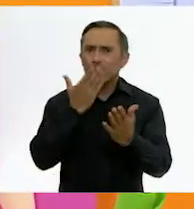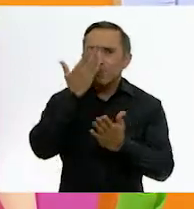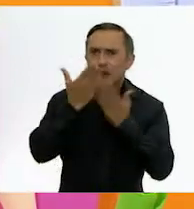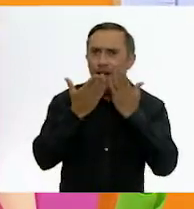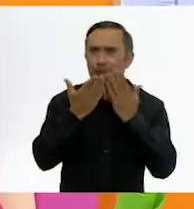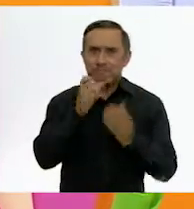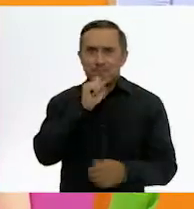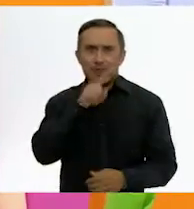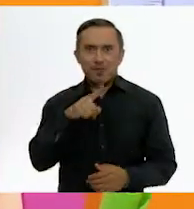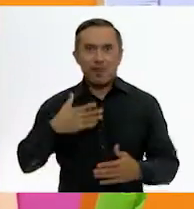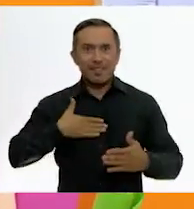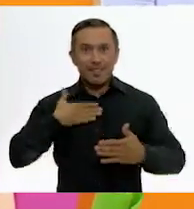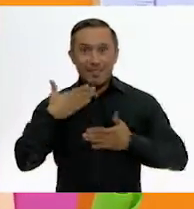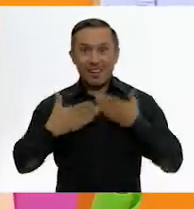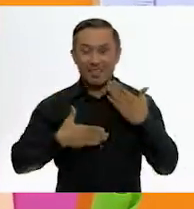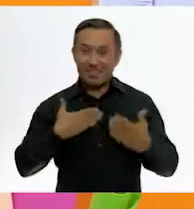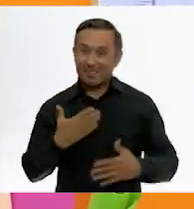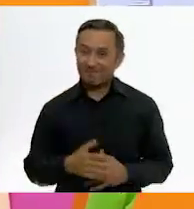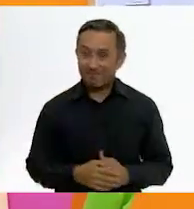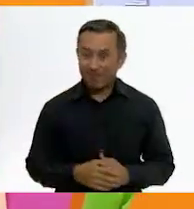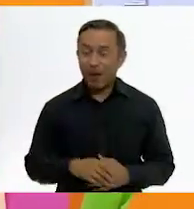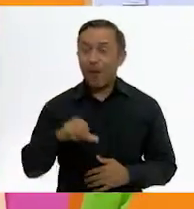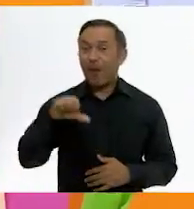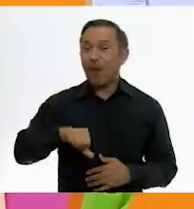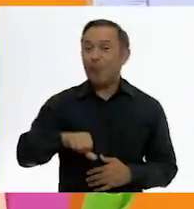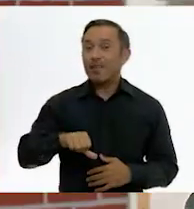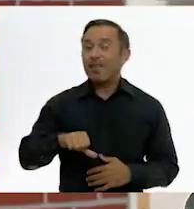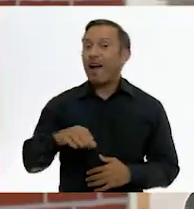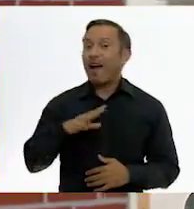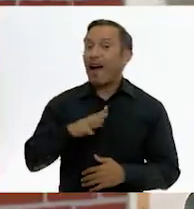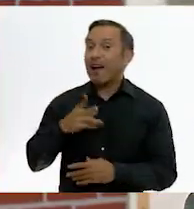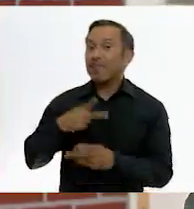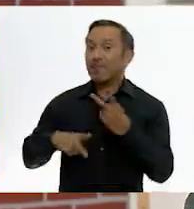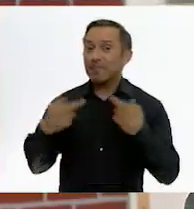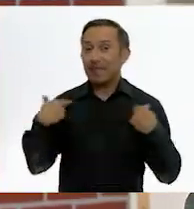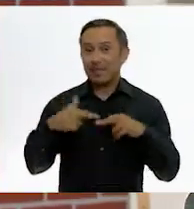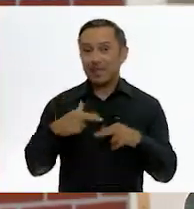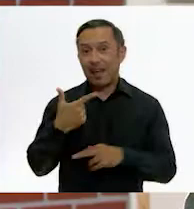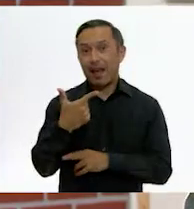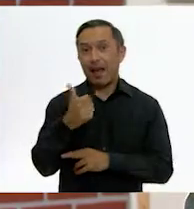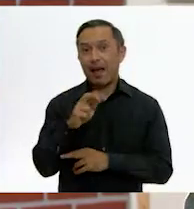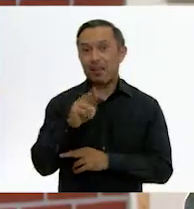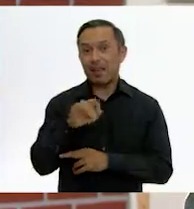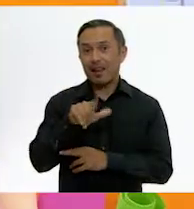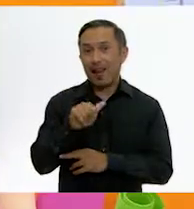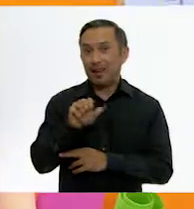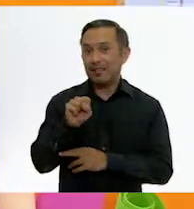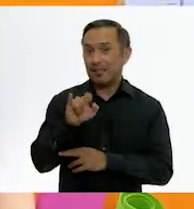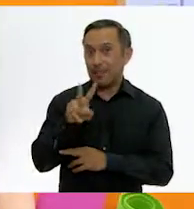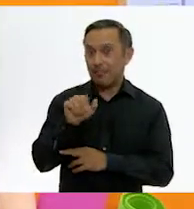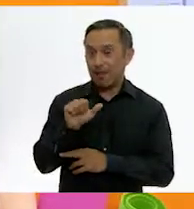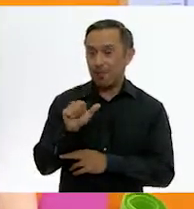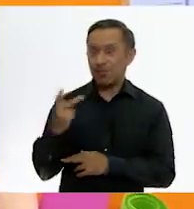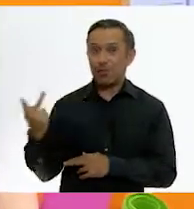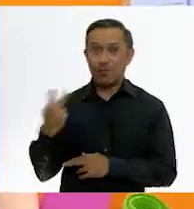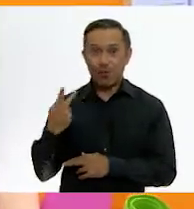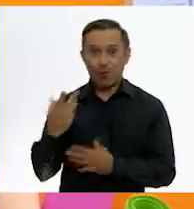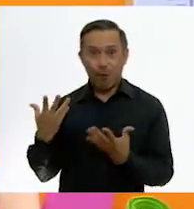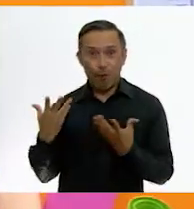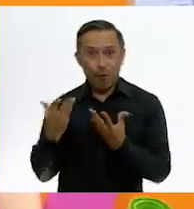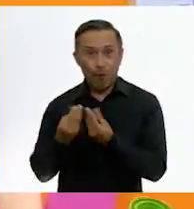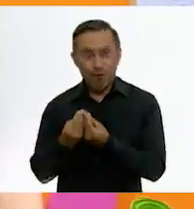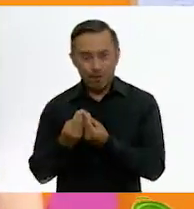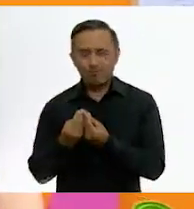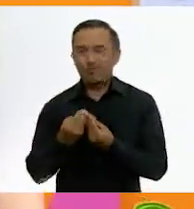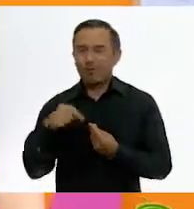nuestros hogares y el día de hoy nos acompaña la maestra gabriela silva y juntas vamos a tener el gusto de estar con ustedes